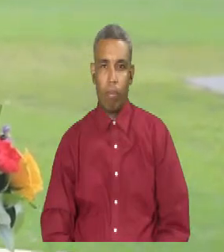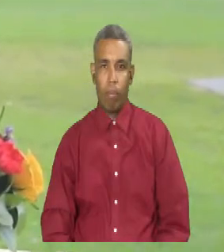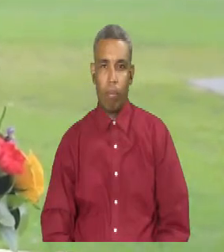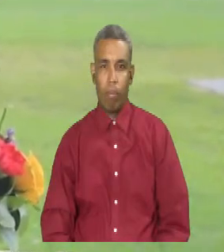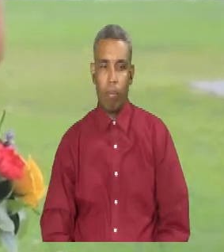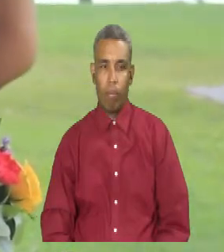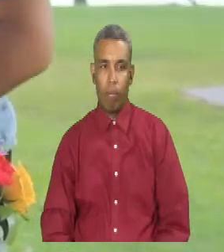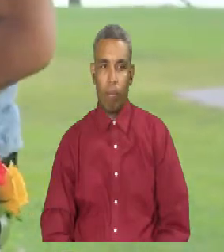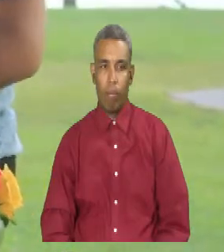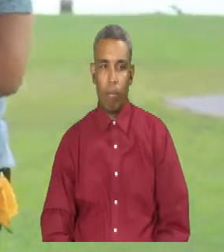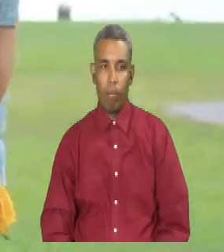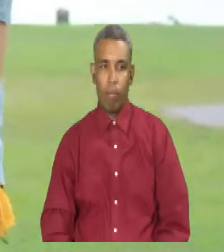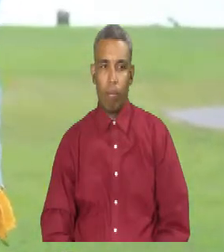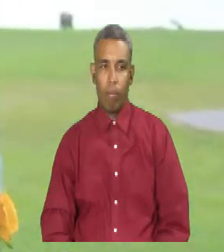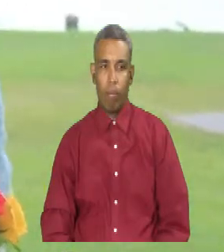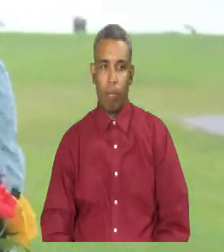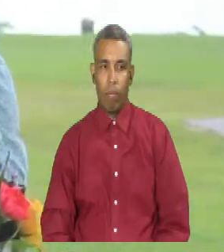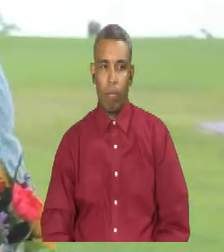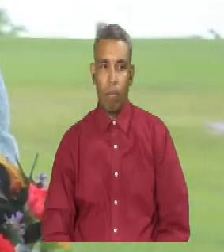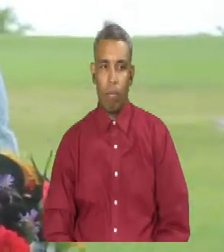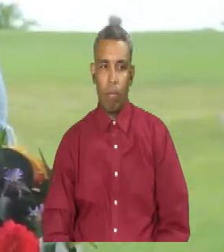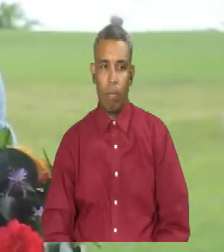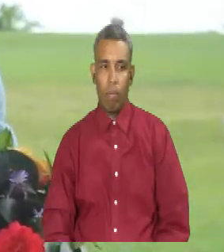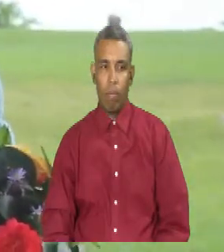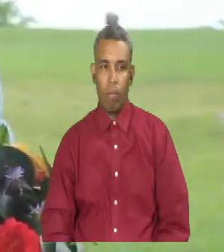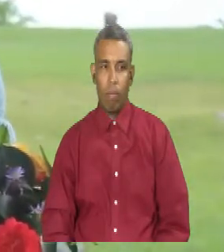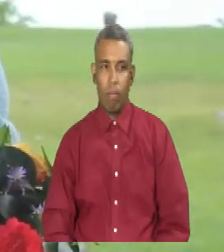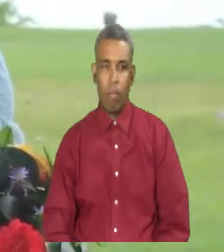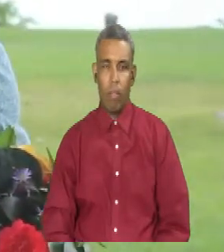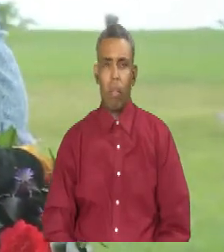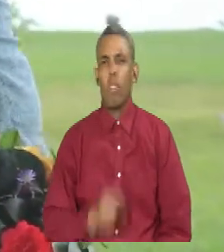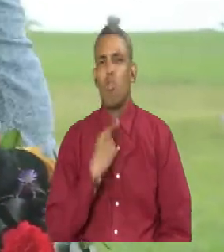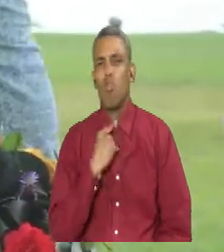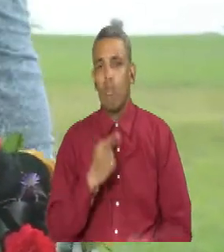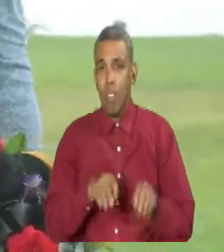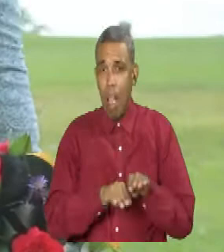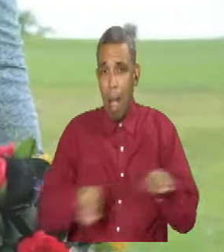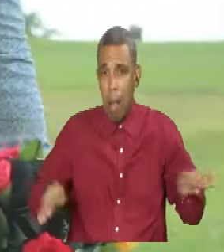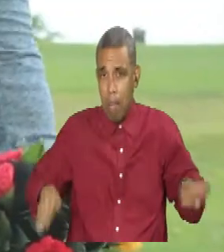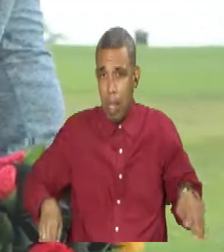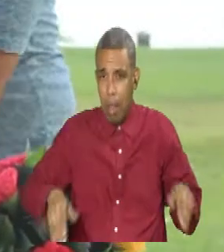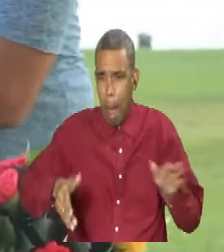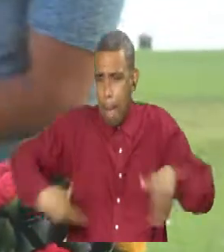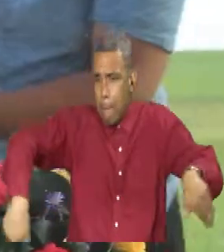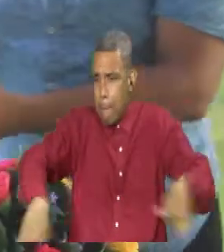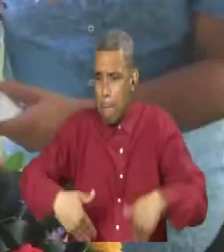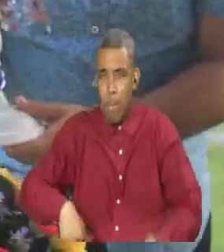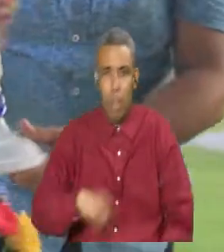Yo soy muy amigo de tener muchas cosas en las mesas. Soy poco minimalista.